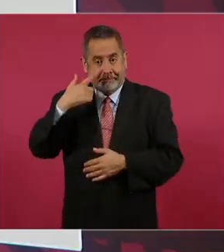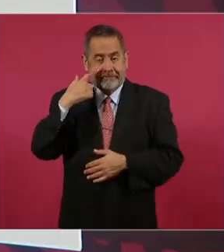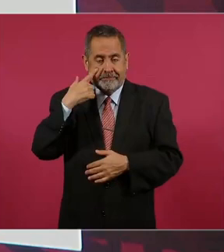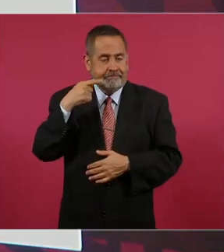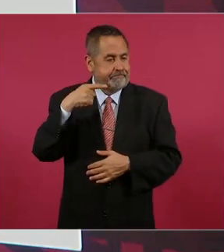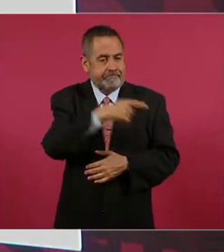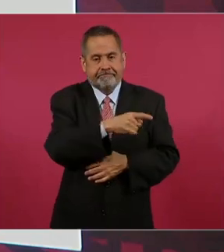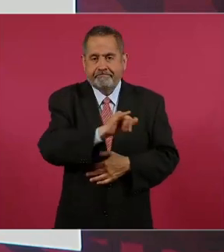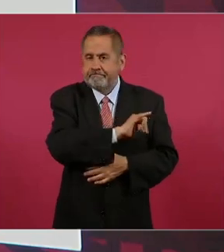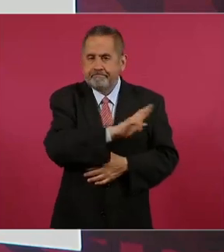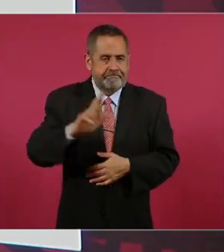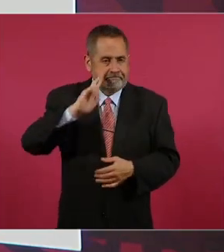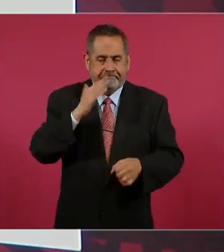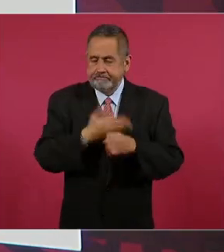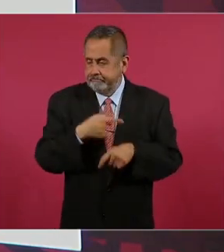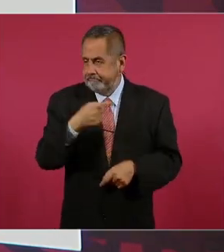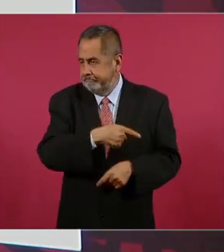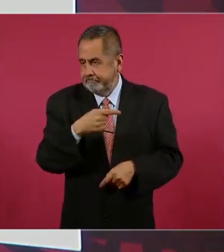irresponsabilidad,